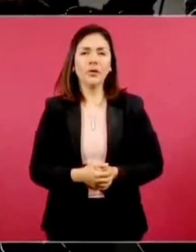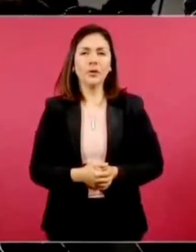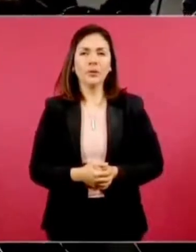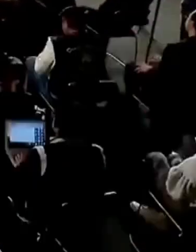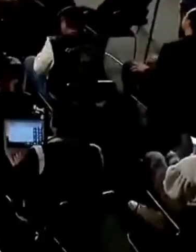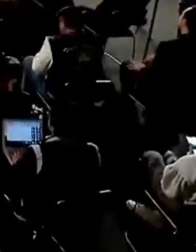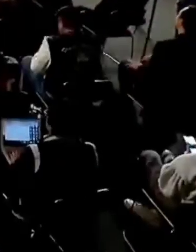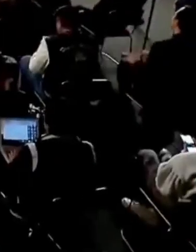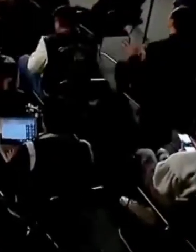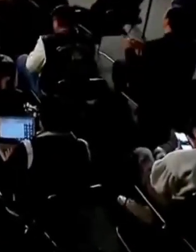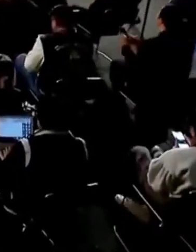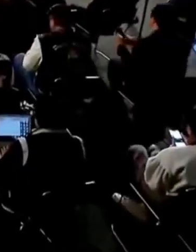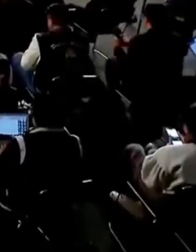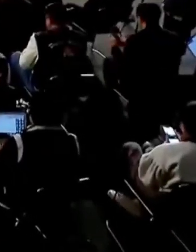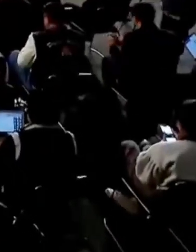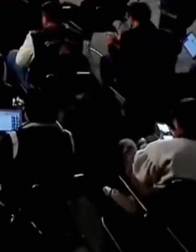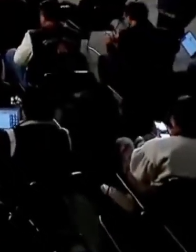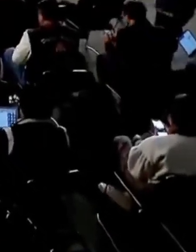estaba la campaña